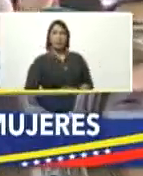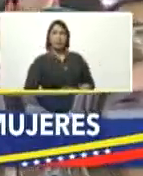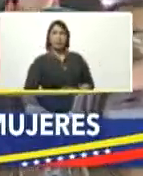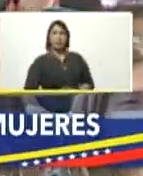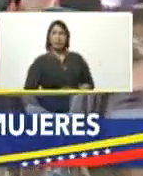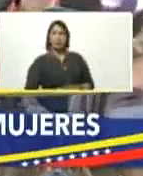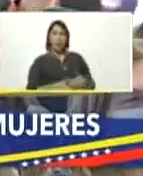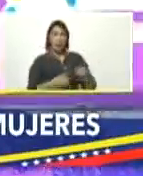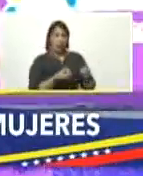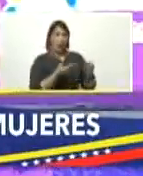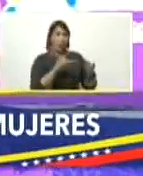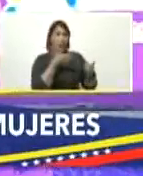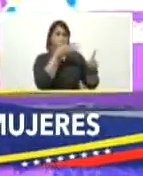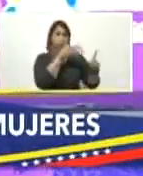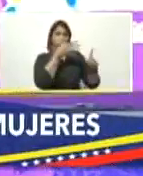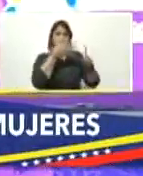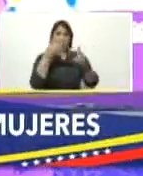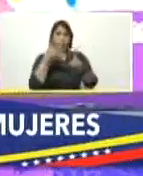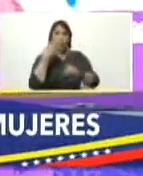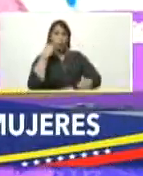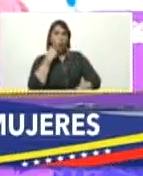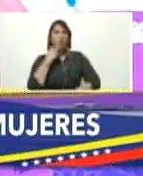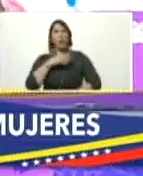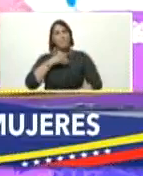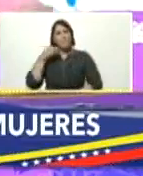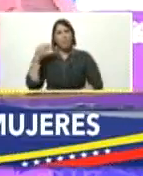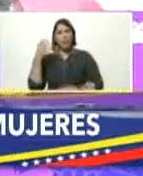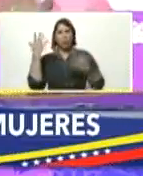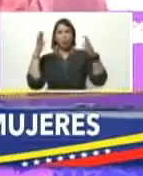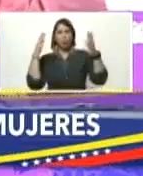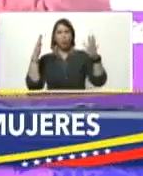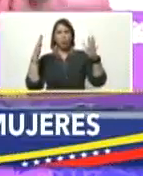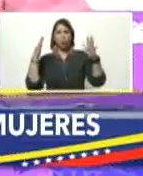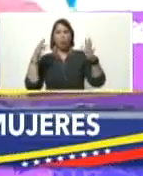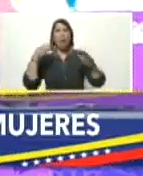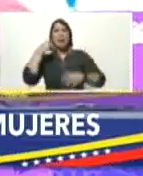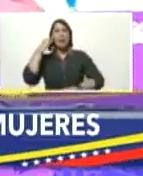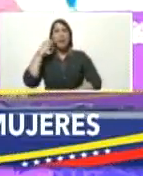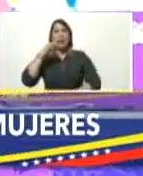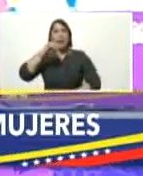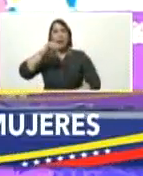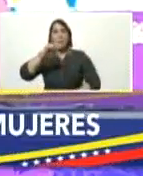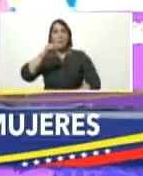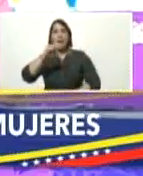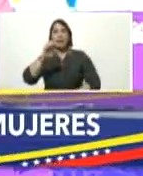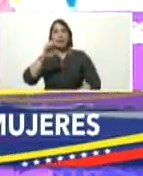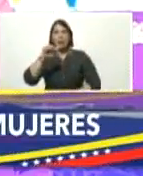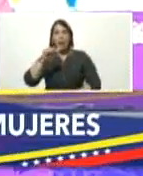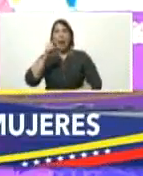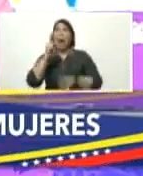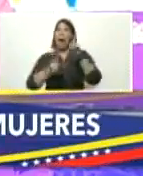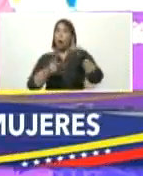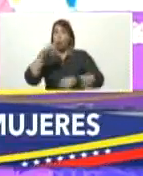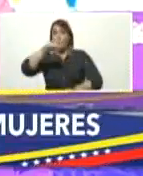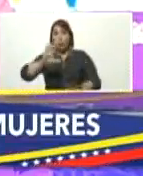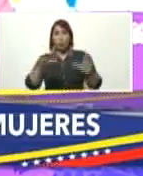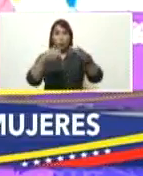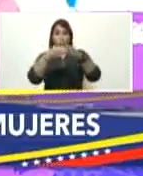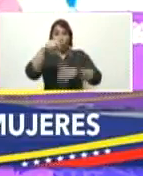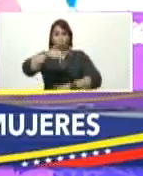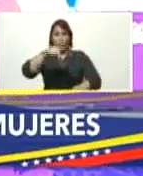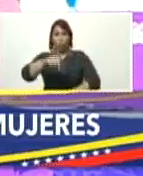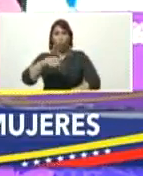dar un aplauso al espíritu inmortal de la negra Matea. Por algo estamos haciendo la reunión hoy, por la negra Matea,